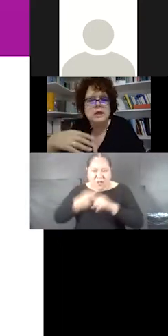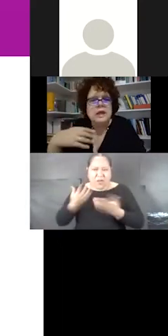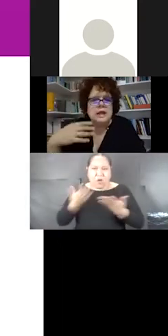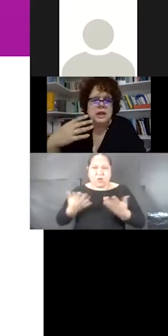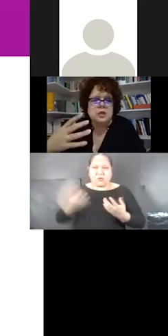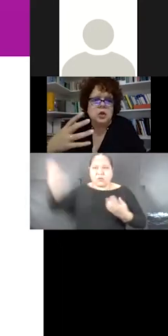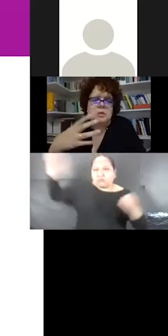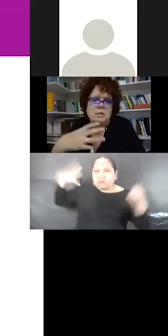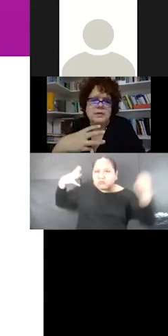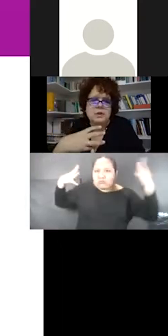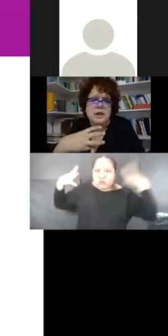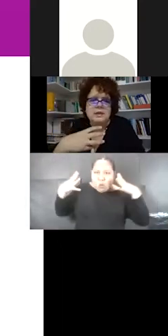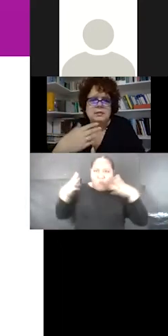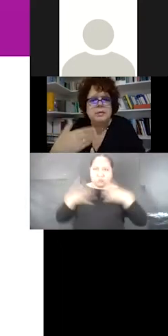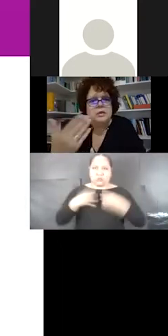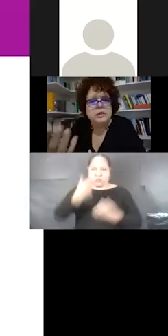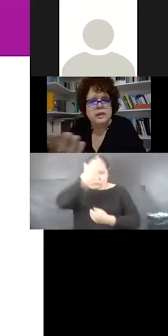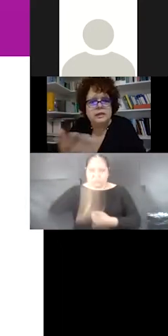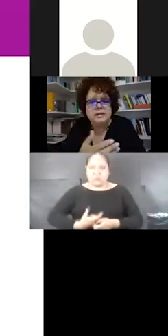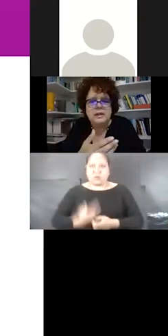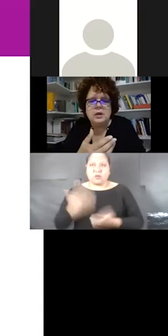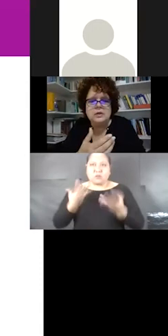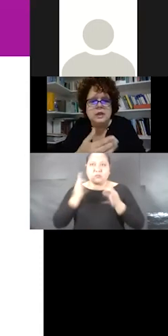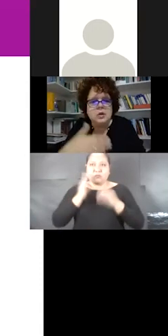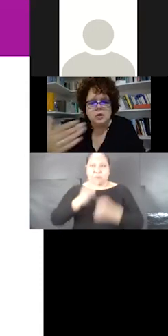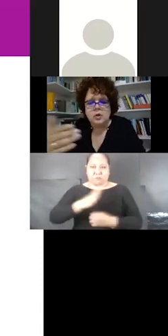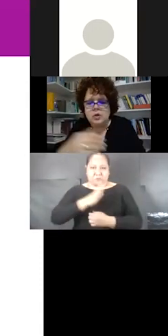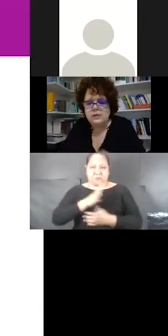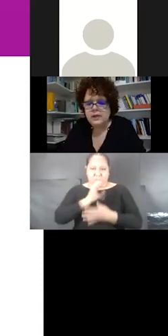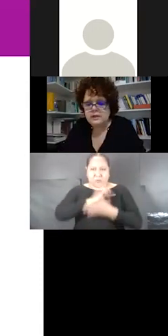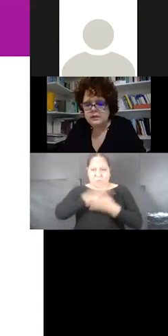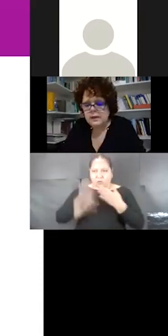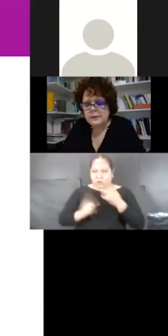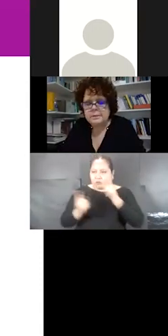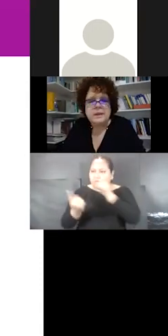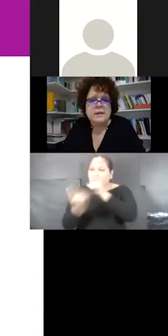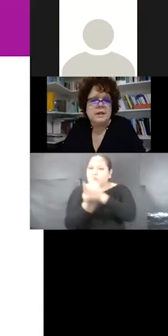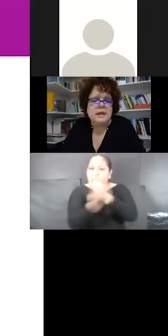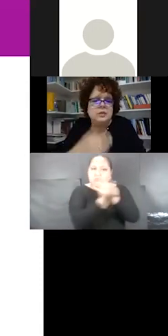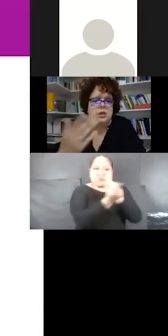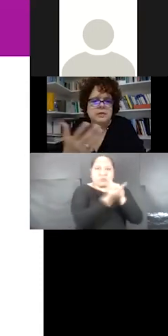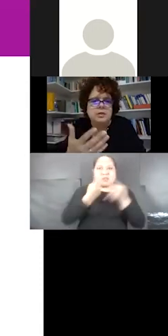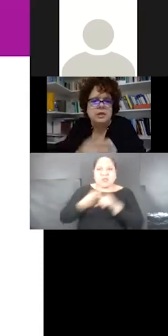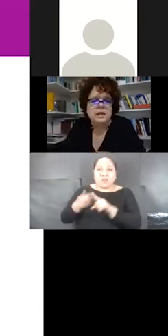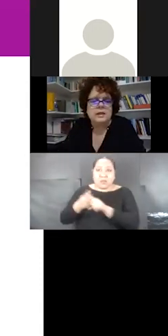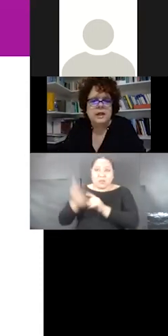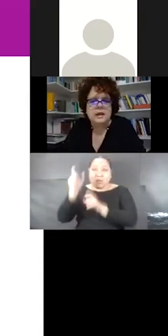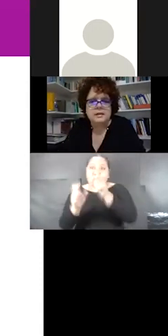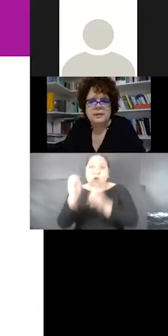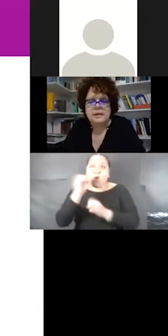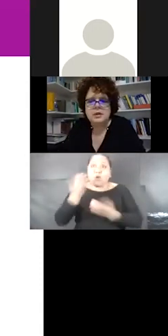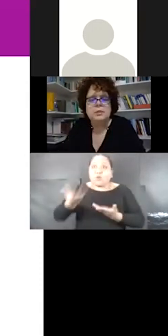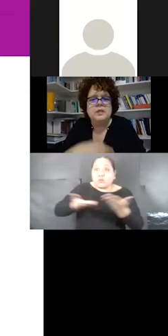iluminación, que nosotros como profesionales, en el momento de que se tiene contacto con los diferentes clientes o servicios que quieren dar